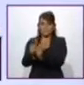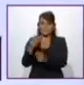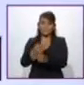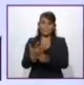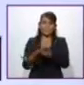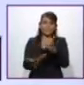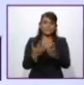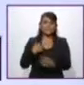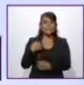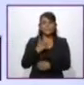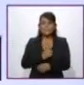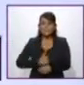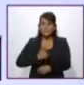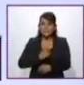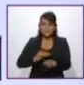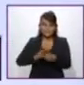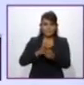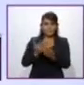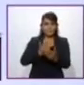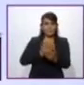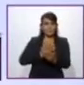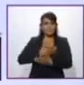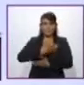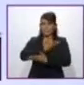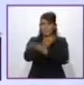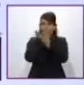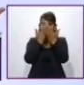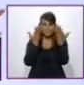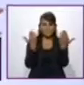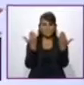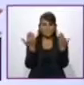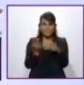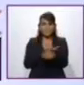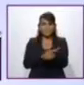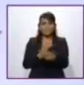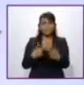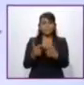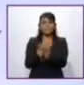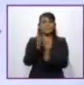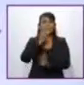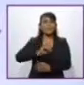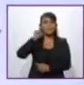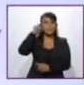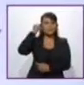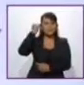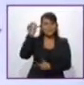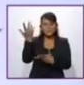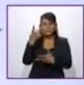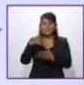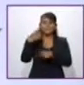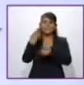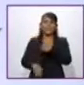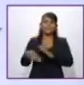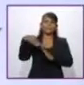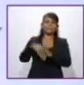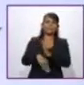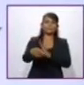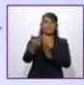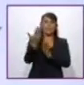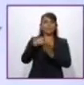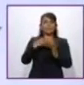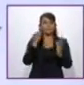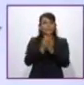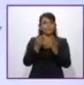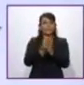ninguno estábamos preparados para ello, nuestras comunidades indígenas se vieron totalmente afectadas, porque todos aquellos procesos de